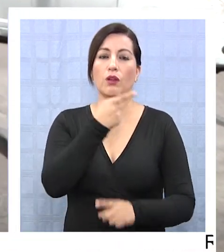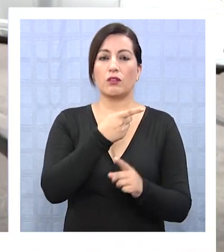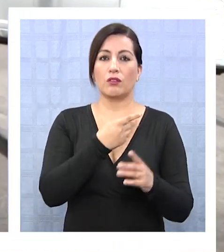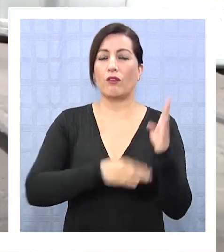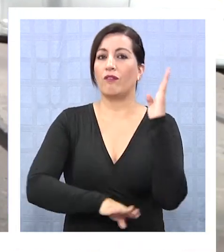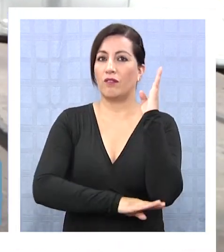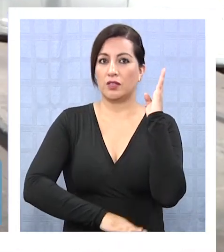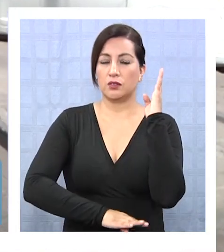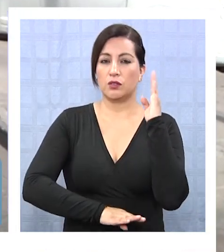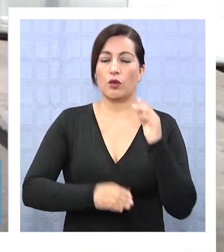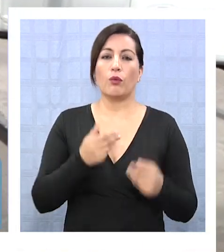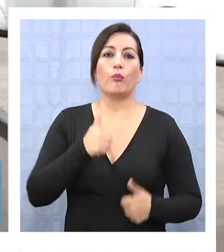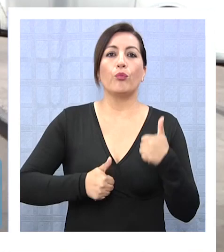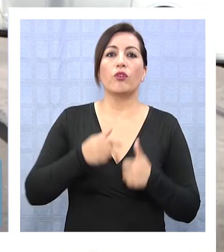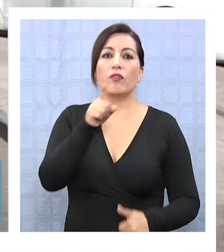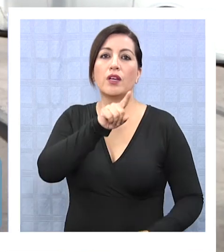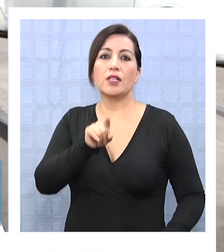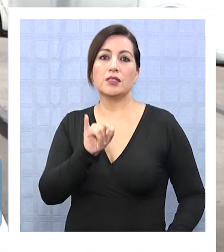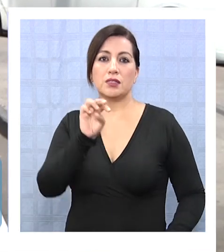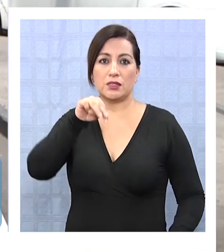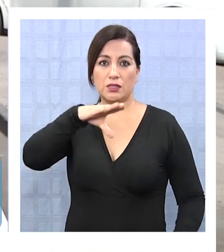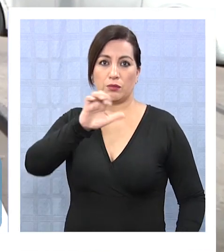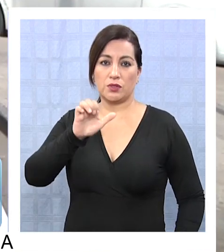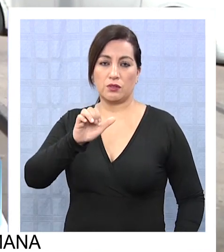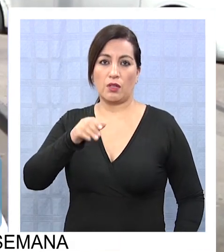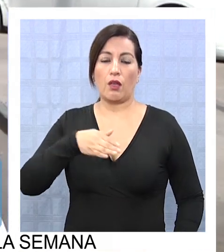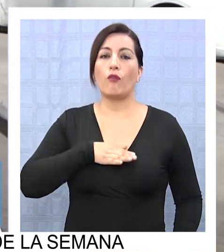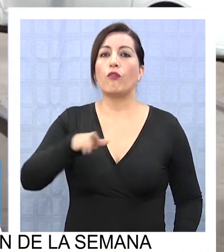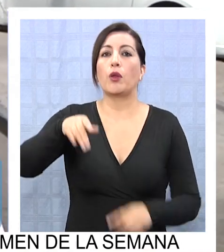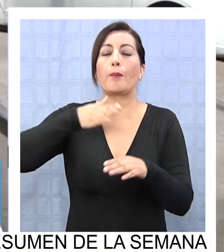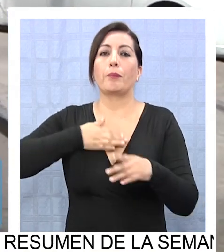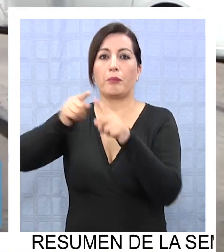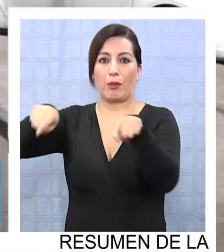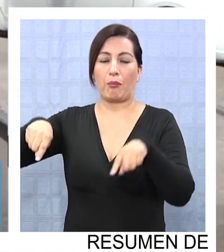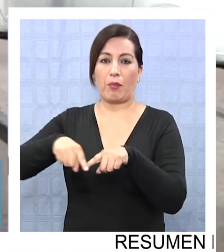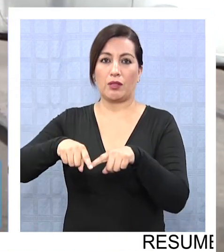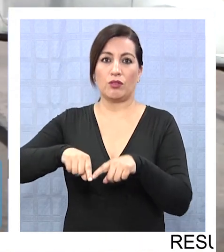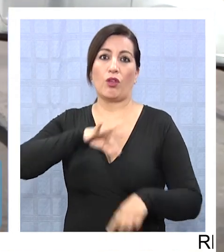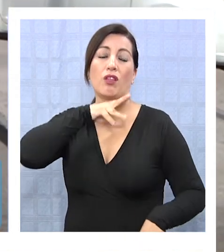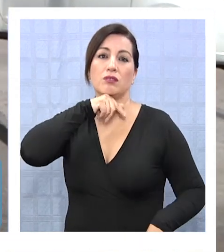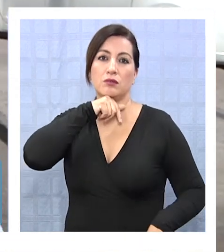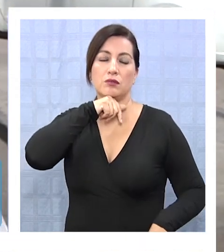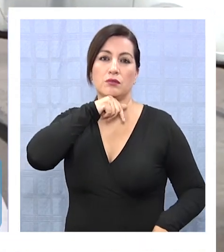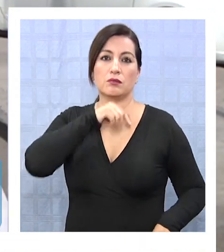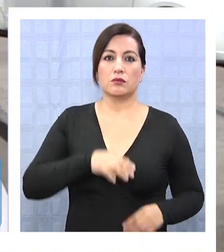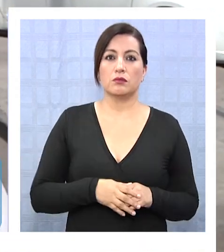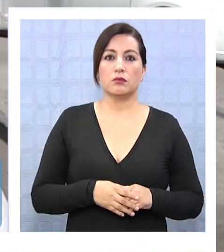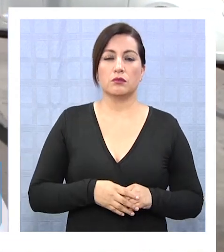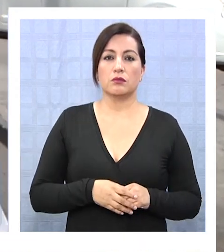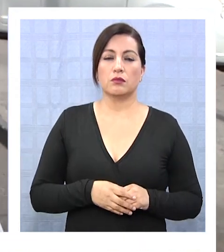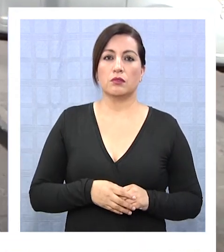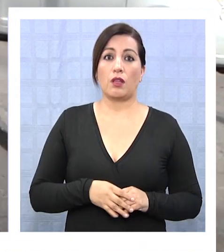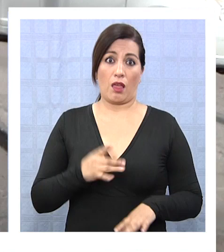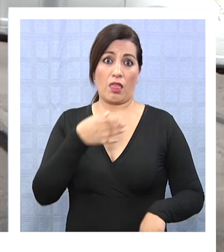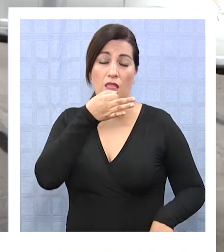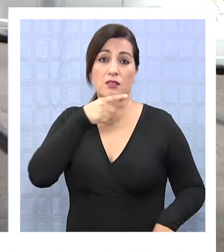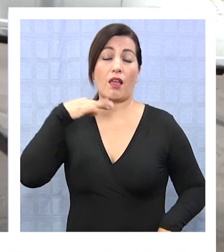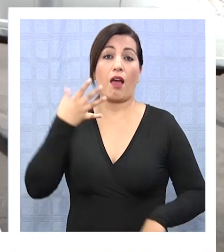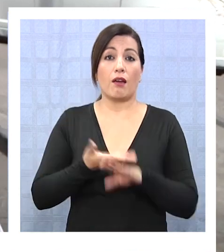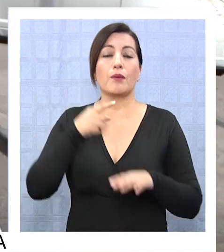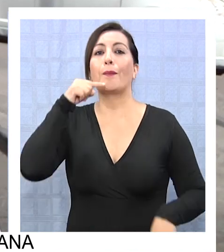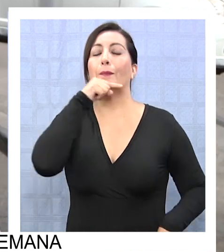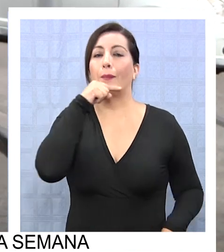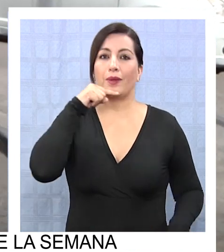cuarto básico estaban en Simpsons, fueron a nuestro patio, el patio de las niñas grandes. Y la marihuana que se manifiesta que había